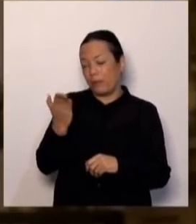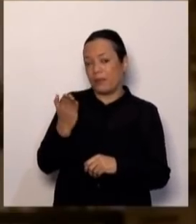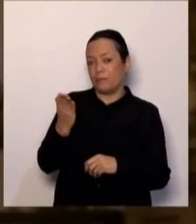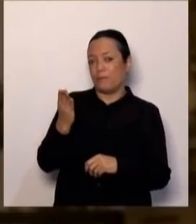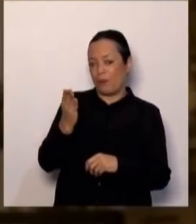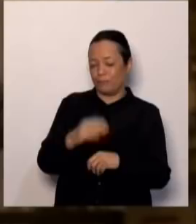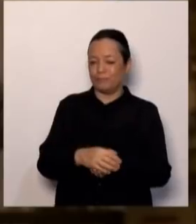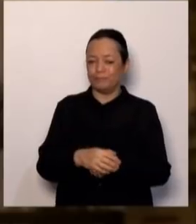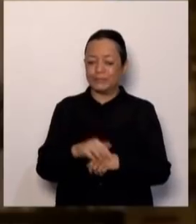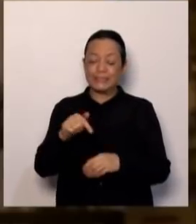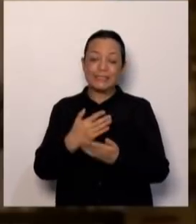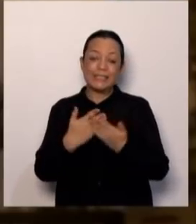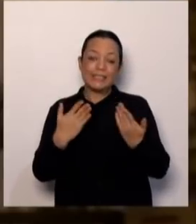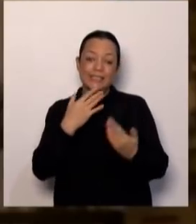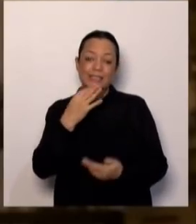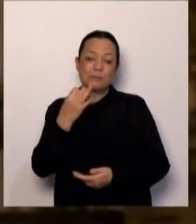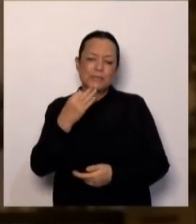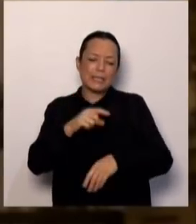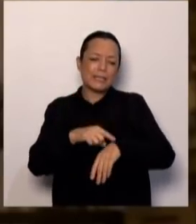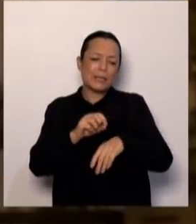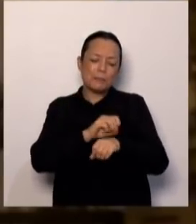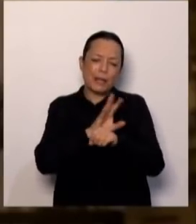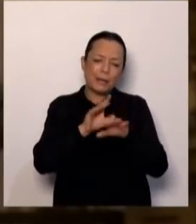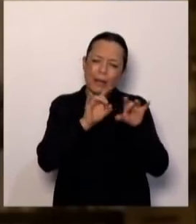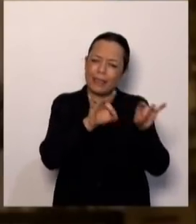Nos toca este Día de la Madre en tiempo de pandemia.